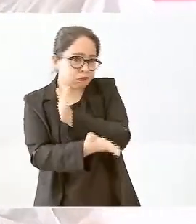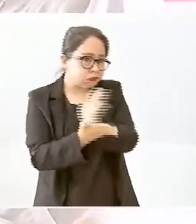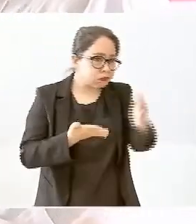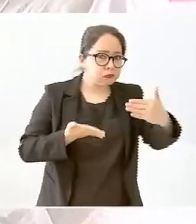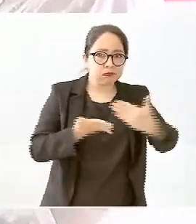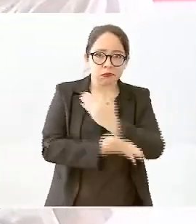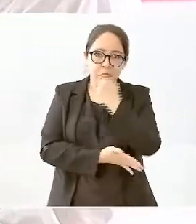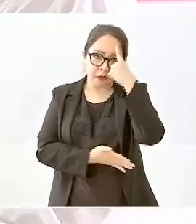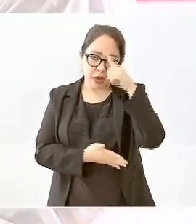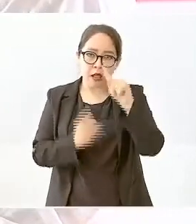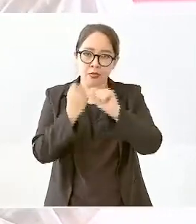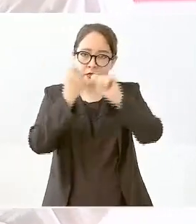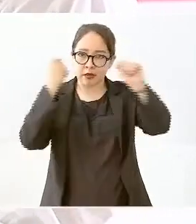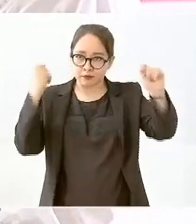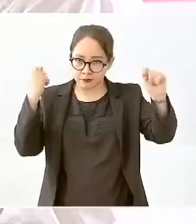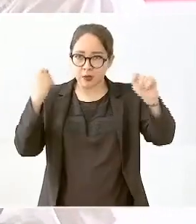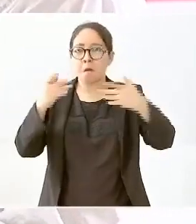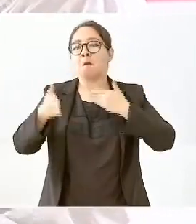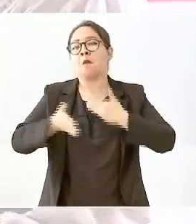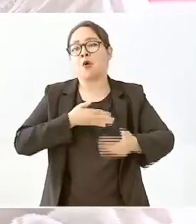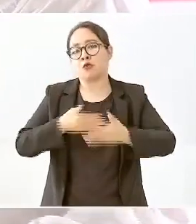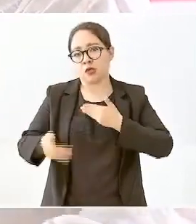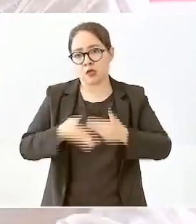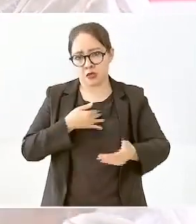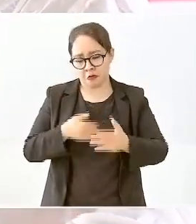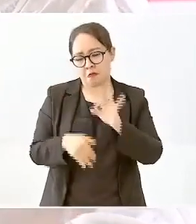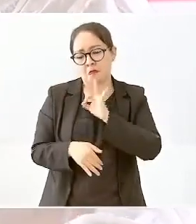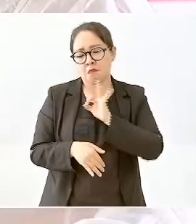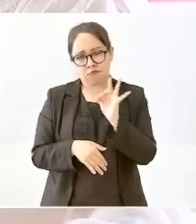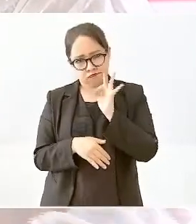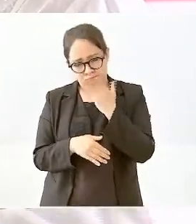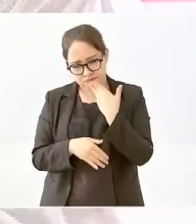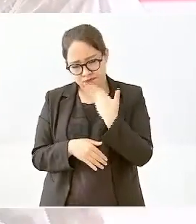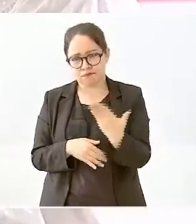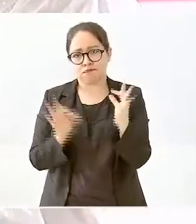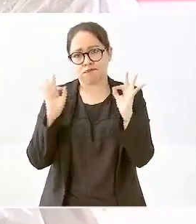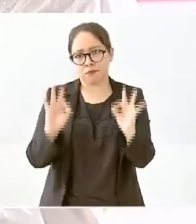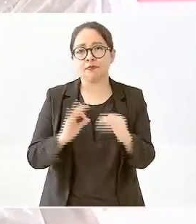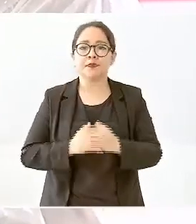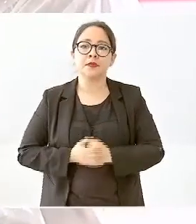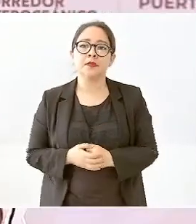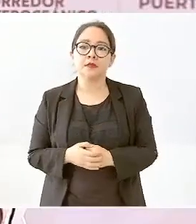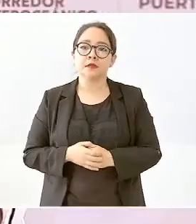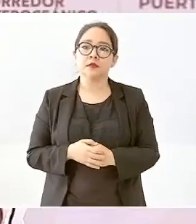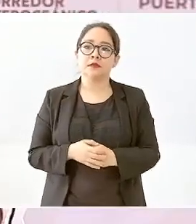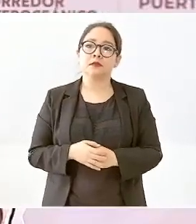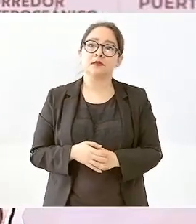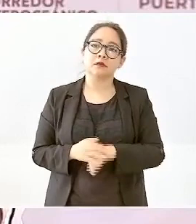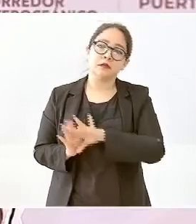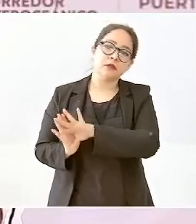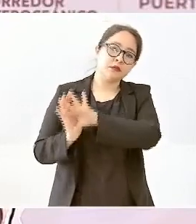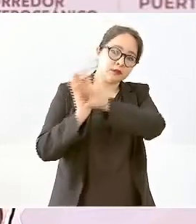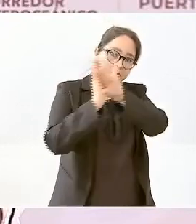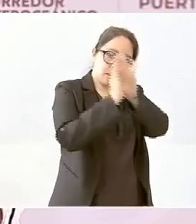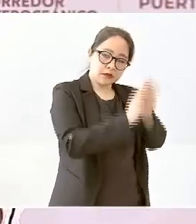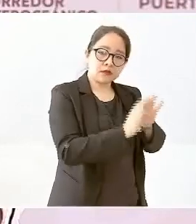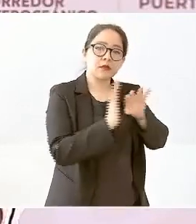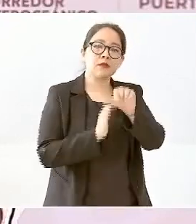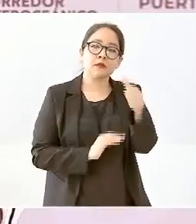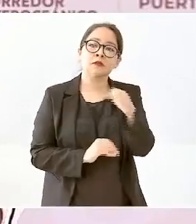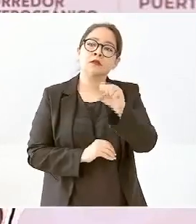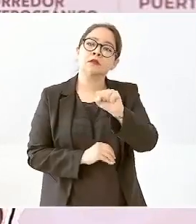un sistema de transporte moderno y competitivo. En lo referente al sistema de ductos del